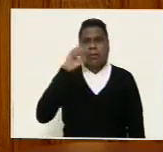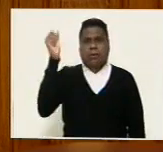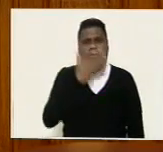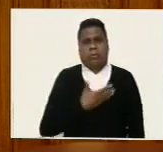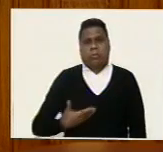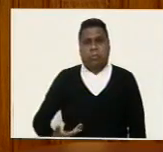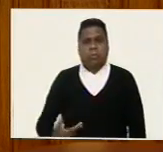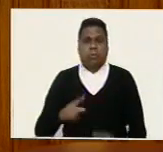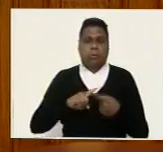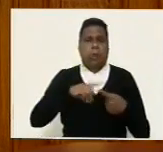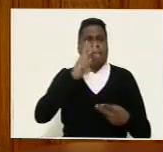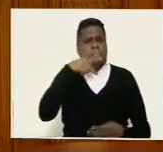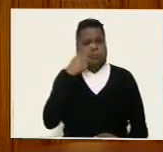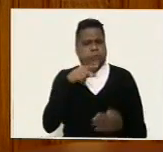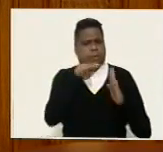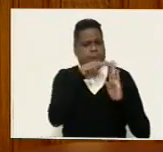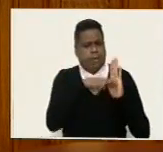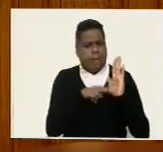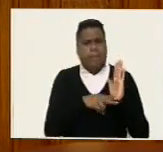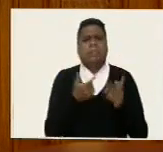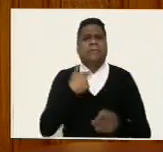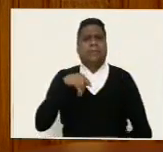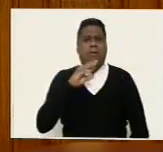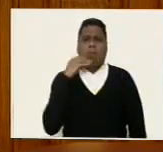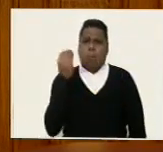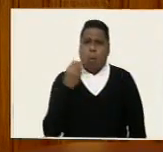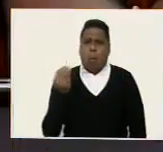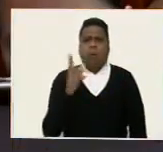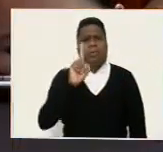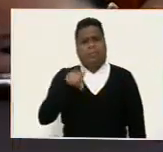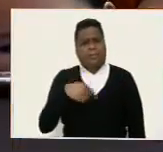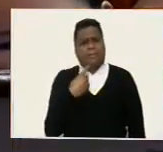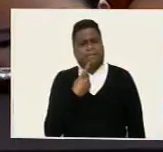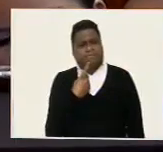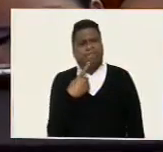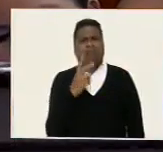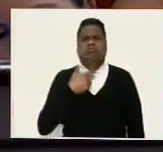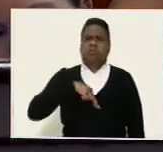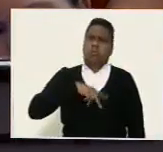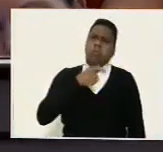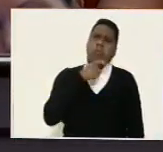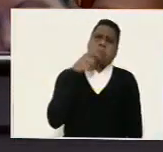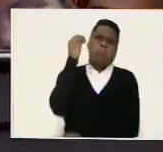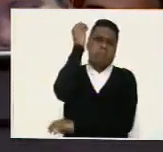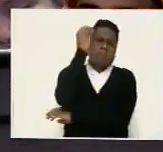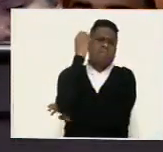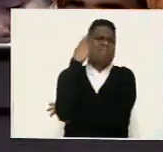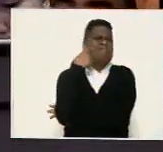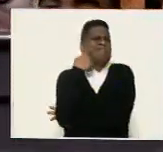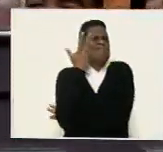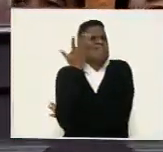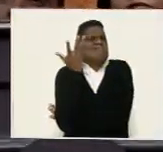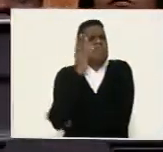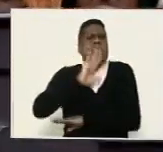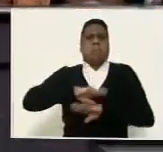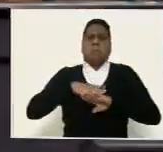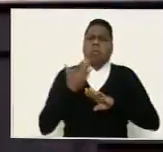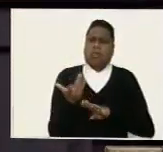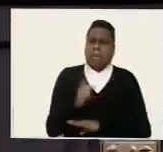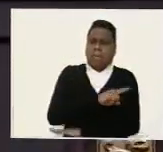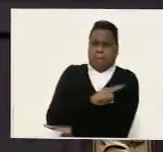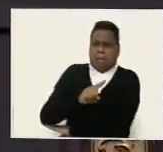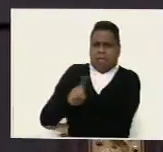política, la oportunidad de hacer política como jóvenes, nos preguntamos con mucha fuerza, ¿cómo es que se nos sanciona por llamar a